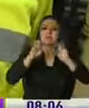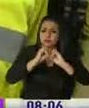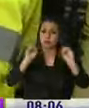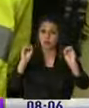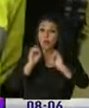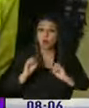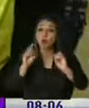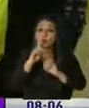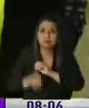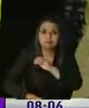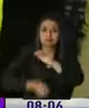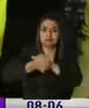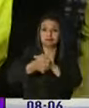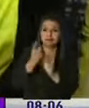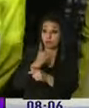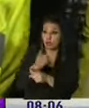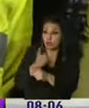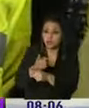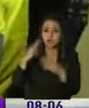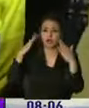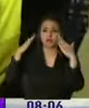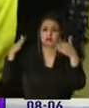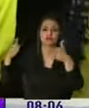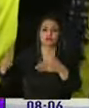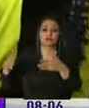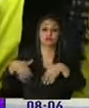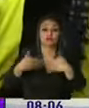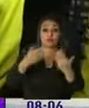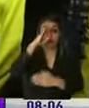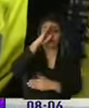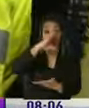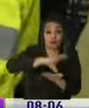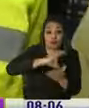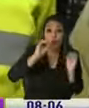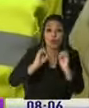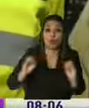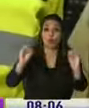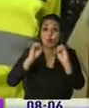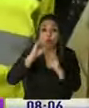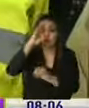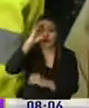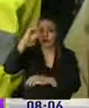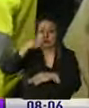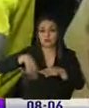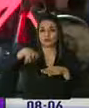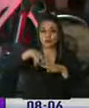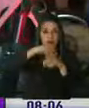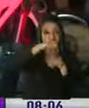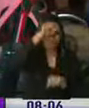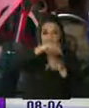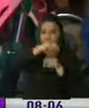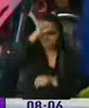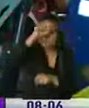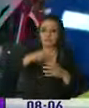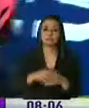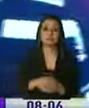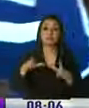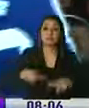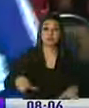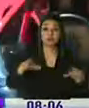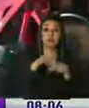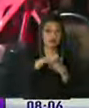y nosotros estamos acudiendo al llamado, se lo hace a través de intendencia o a través de la Policía Nacional. Los sitios visitados